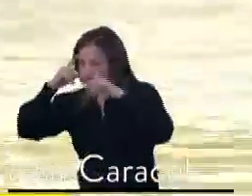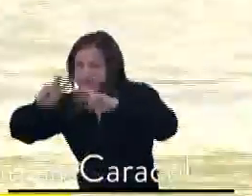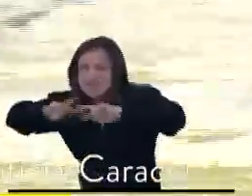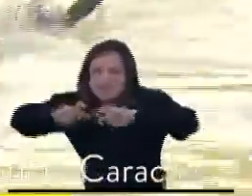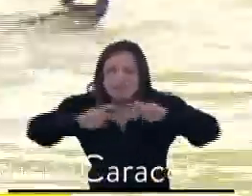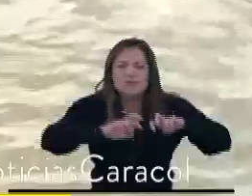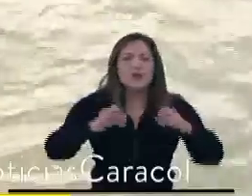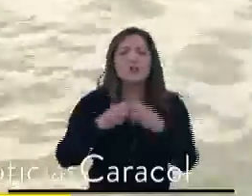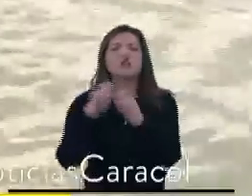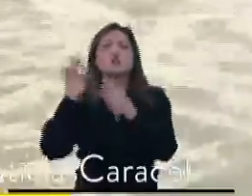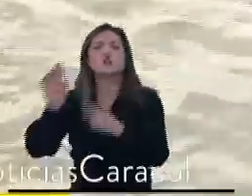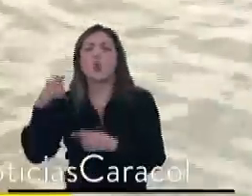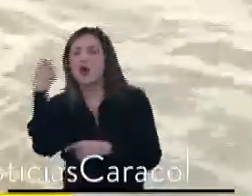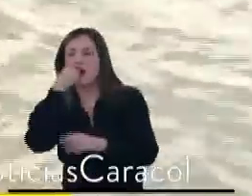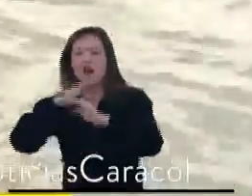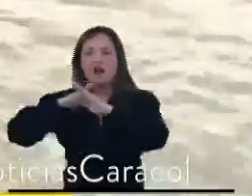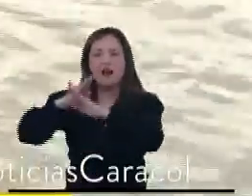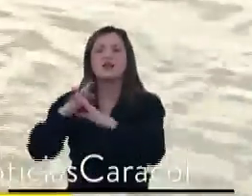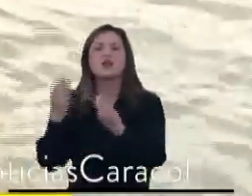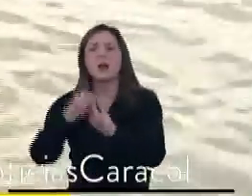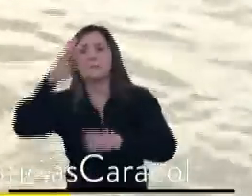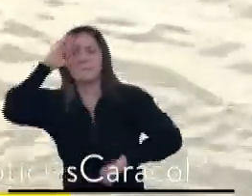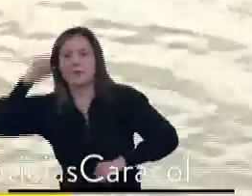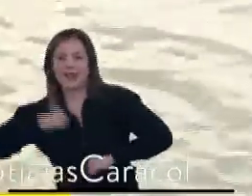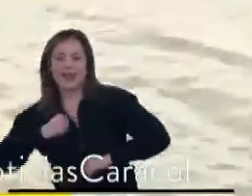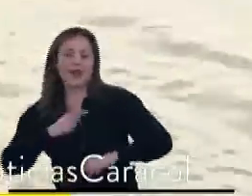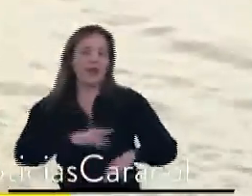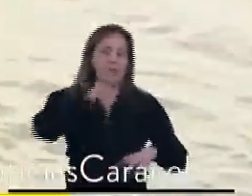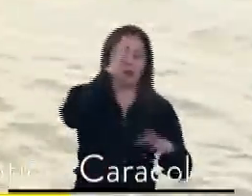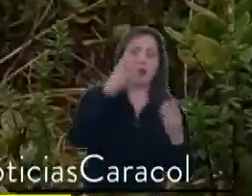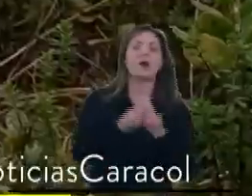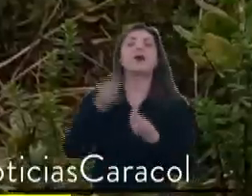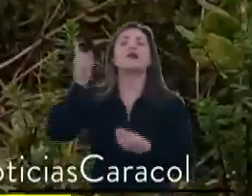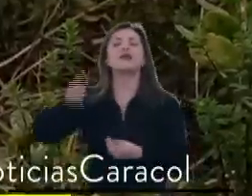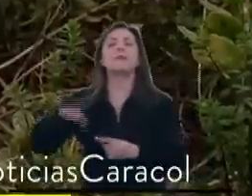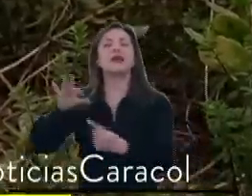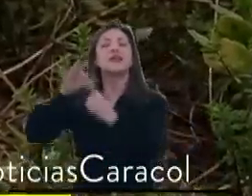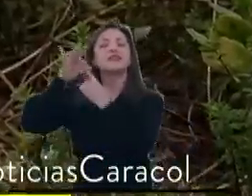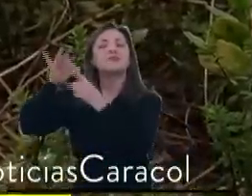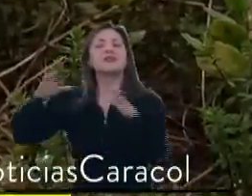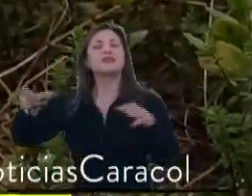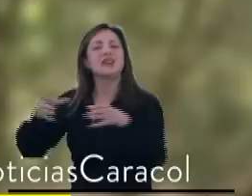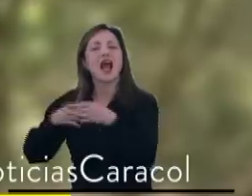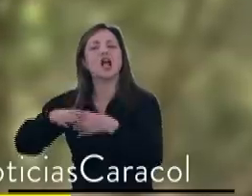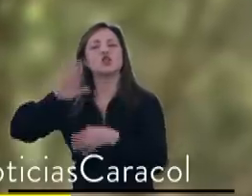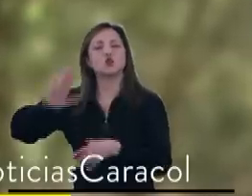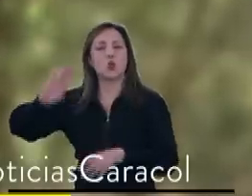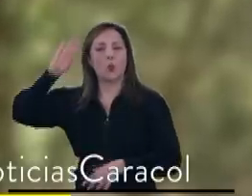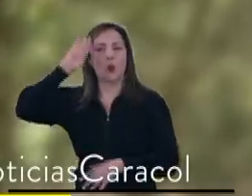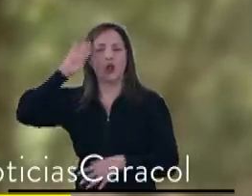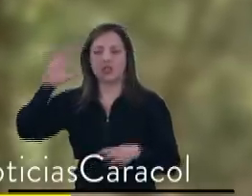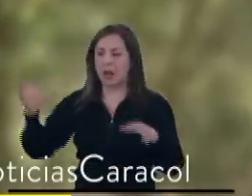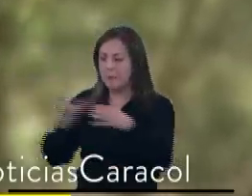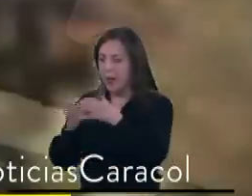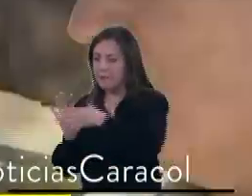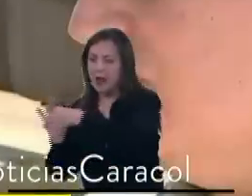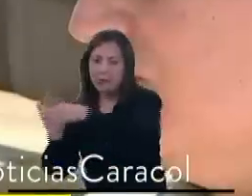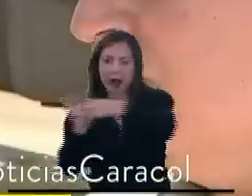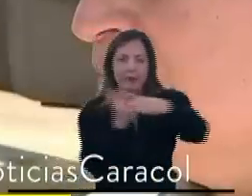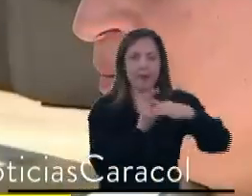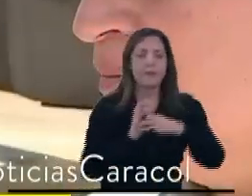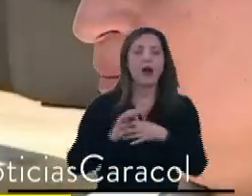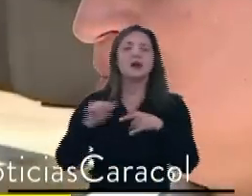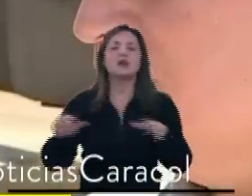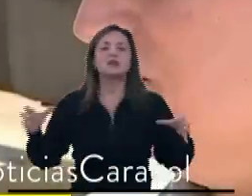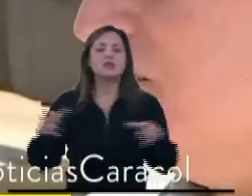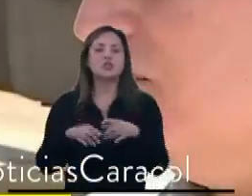el Narcotráfico de las Fuerzas Militares. También estarán los Comandos de Operaciones Especiales, COPES de la Policía. Bloque de búsqueda especial